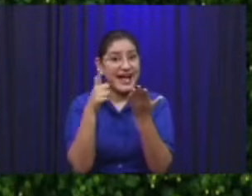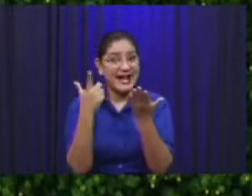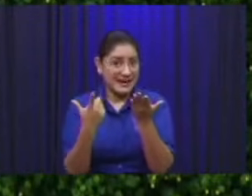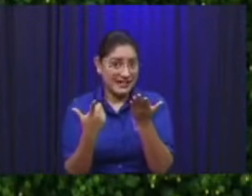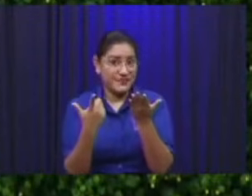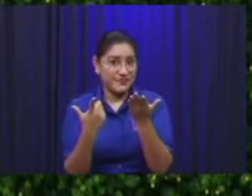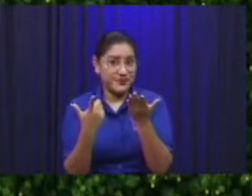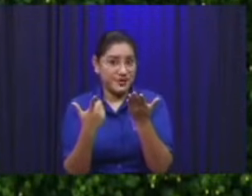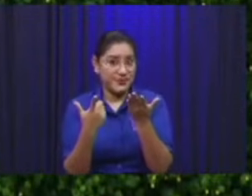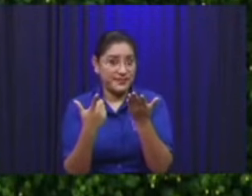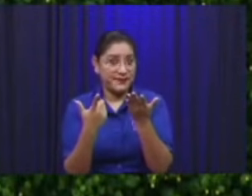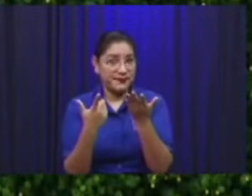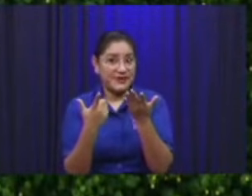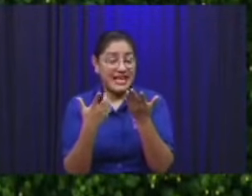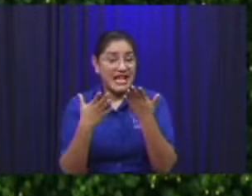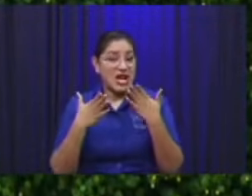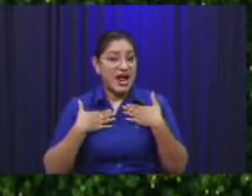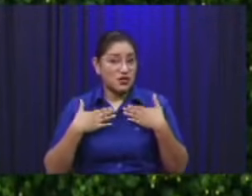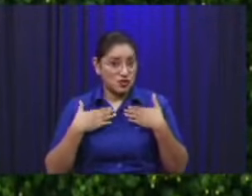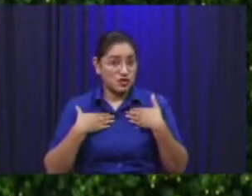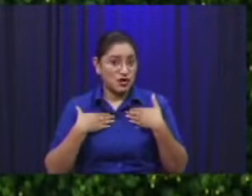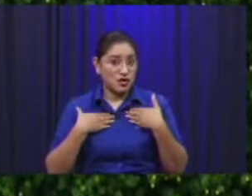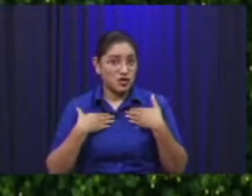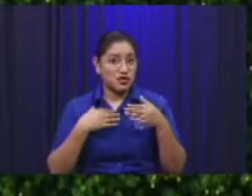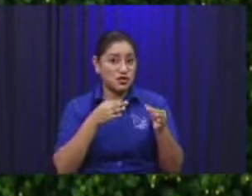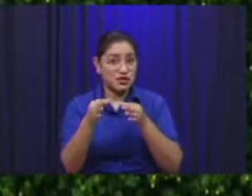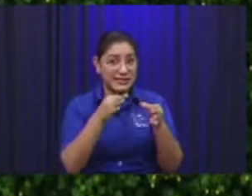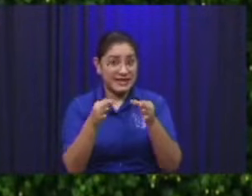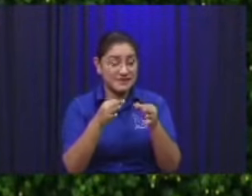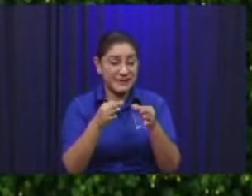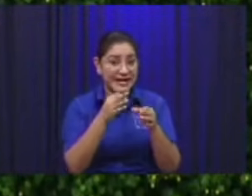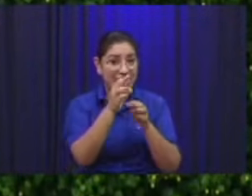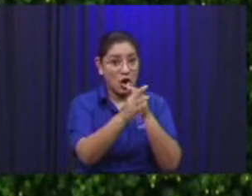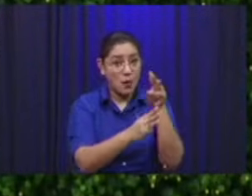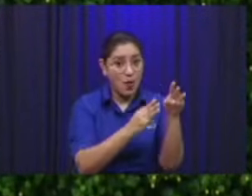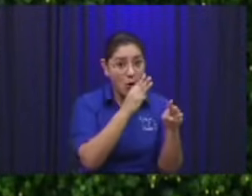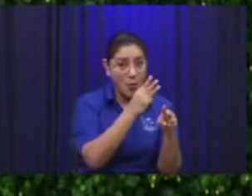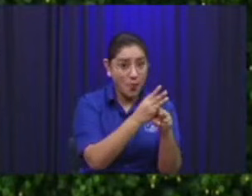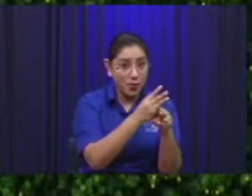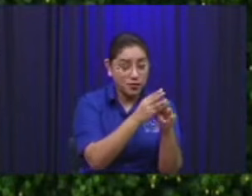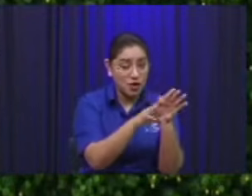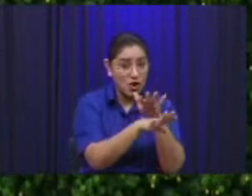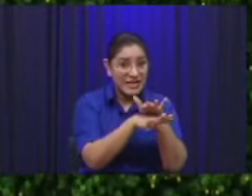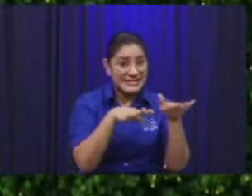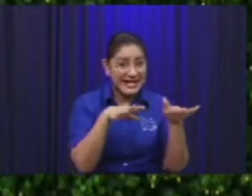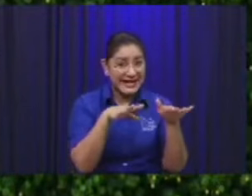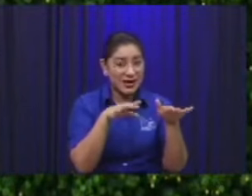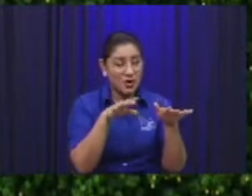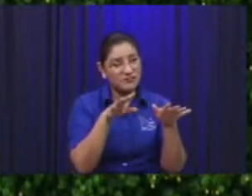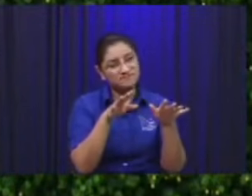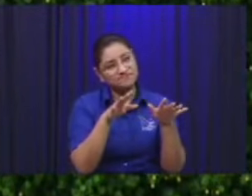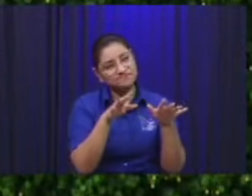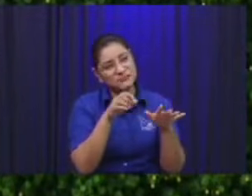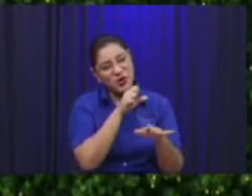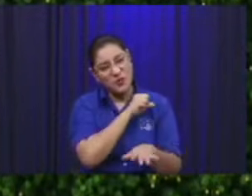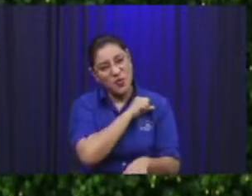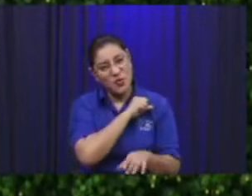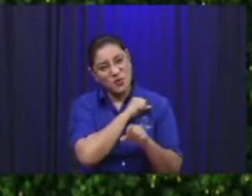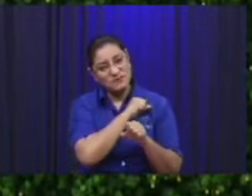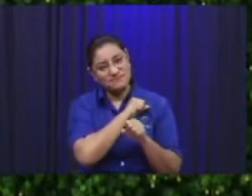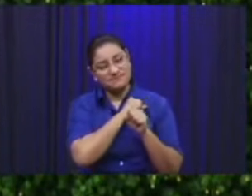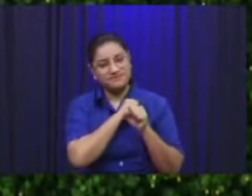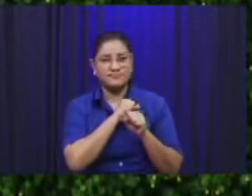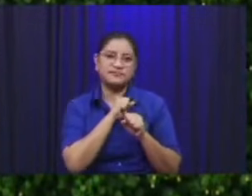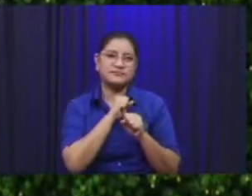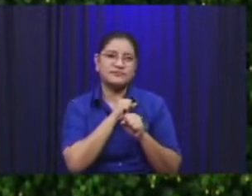describe nuestra salida del mundo mundo como sistema definitivamente eso lo hemos predicado